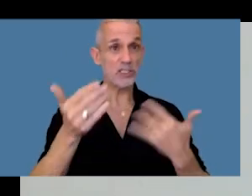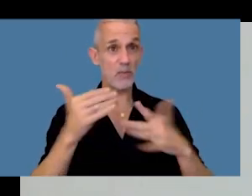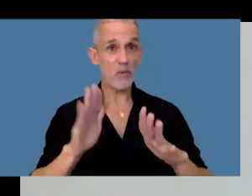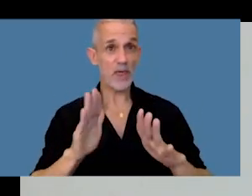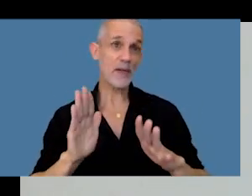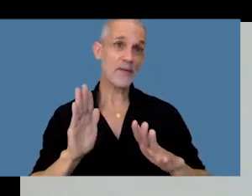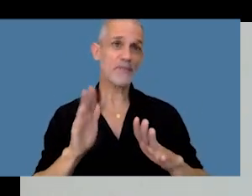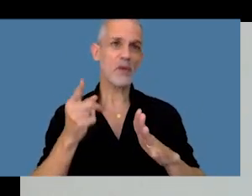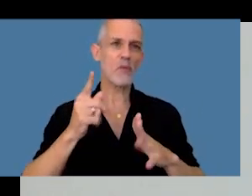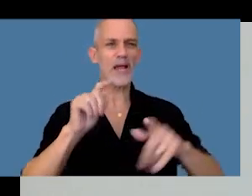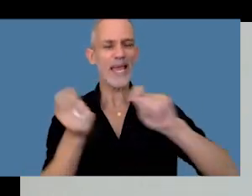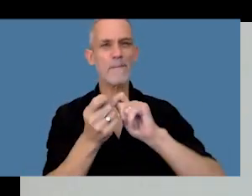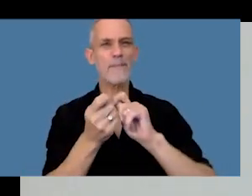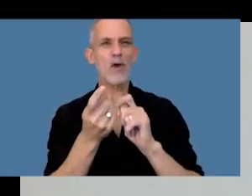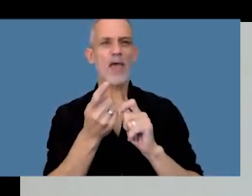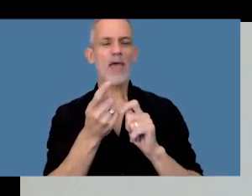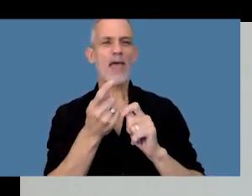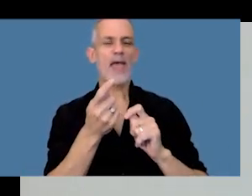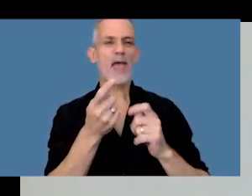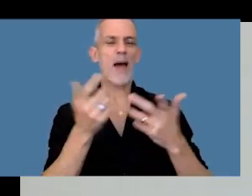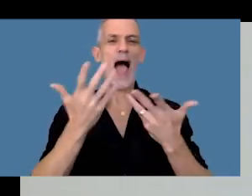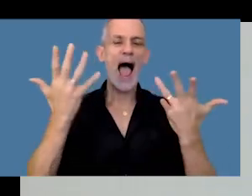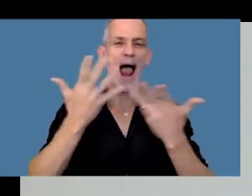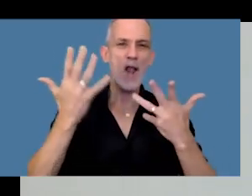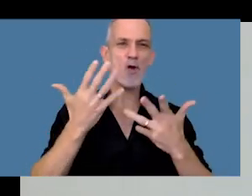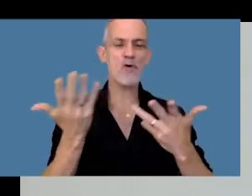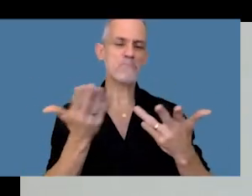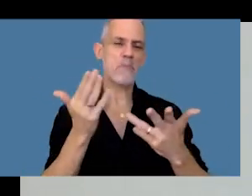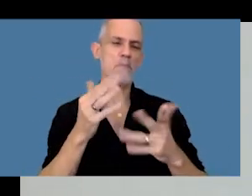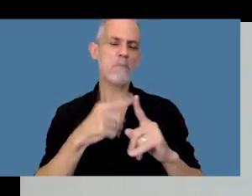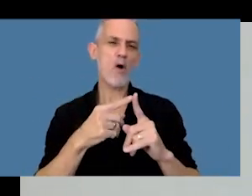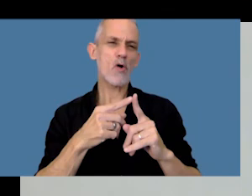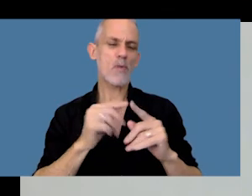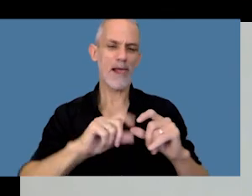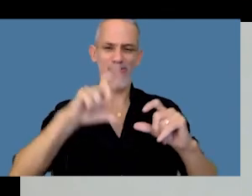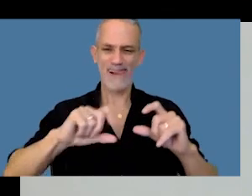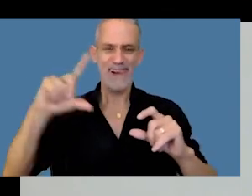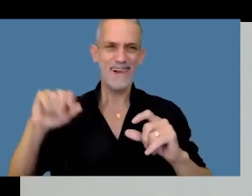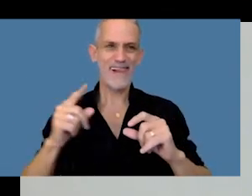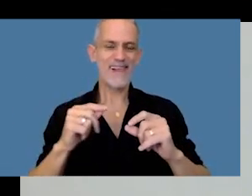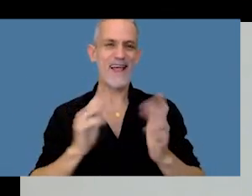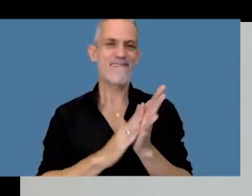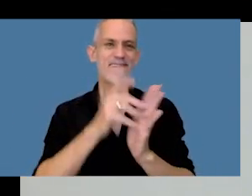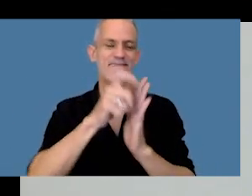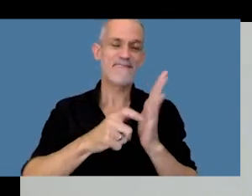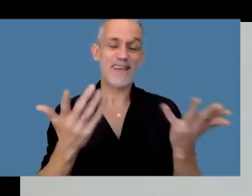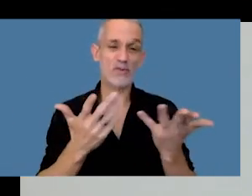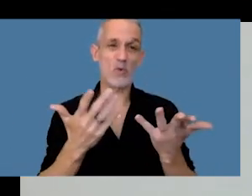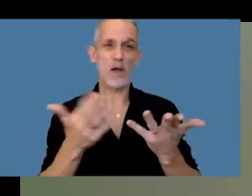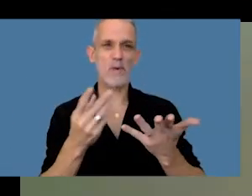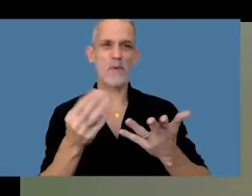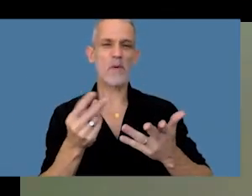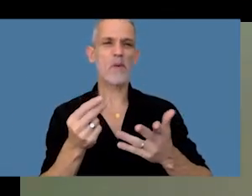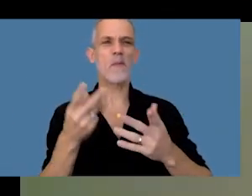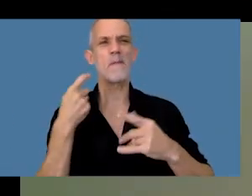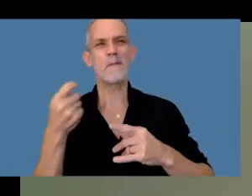ahí un cambio de CUR o algo de eso por alguna variación en lo que fuera a ponerle la parte